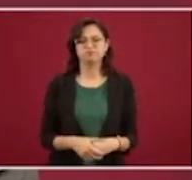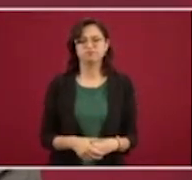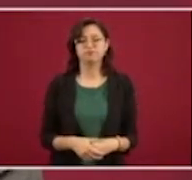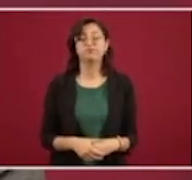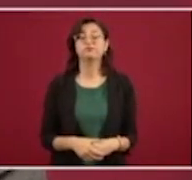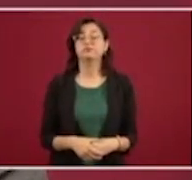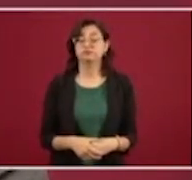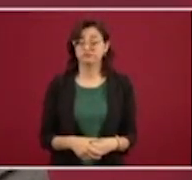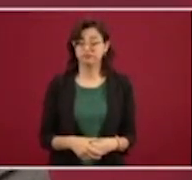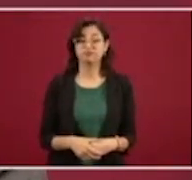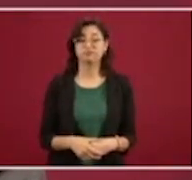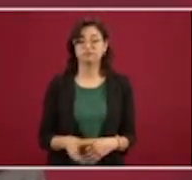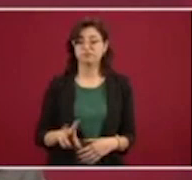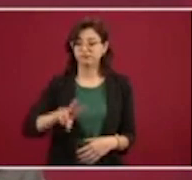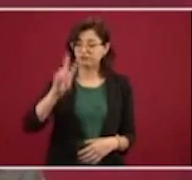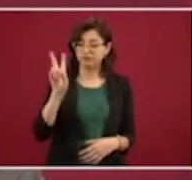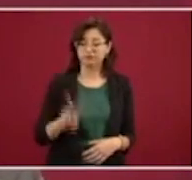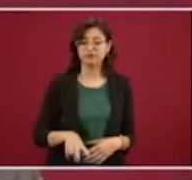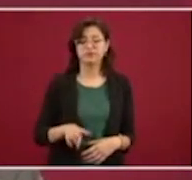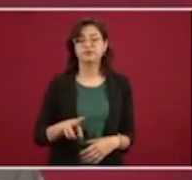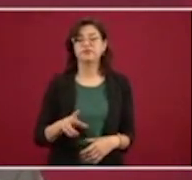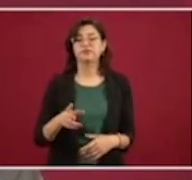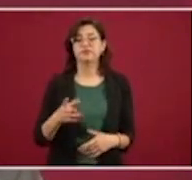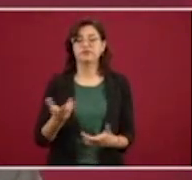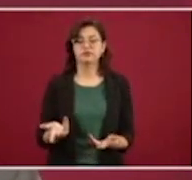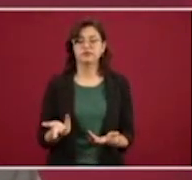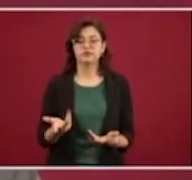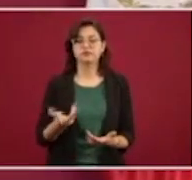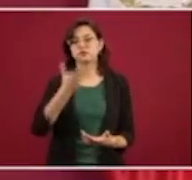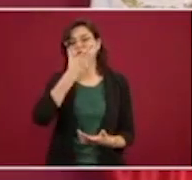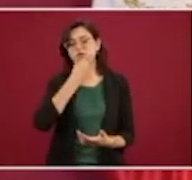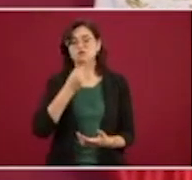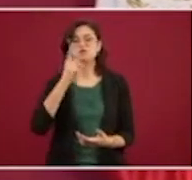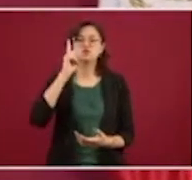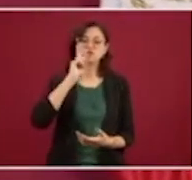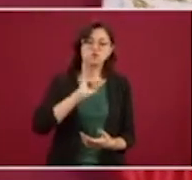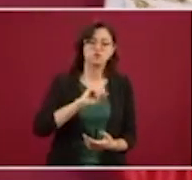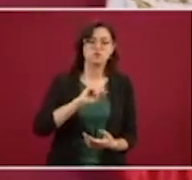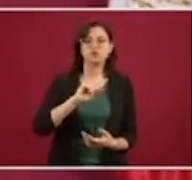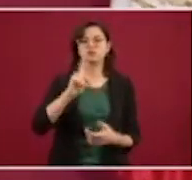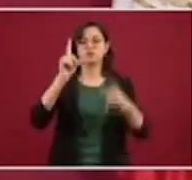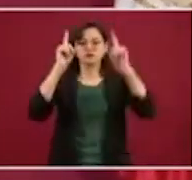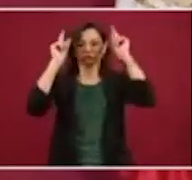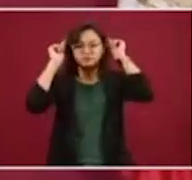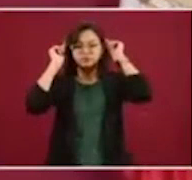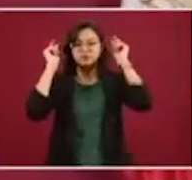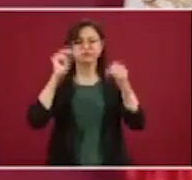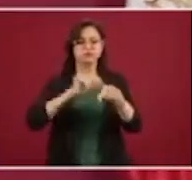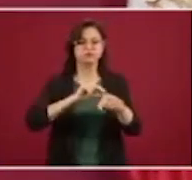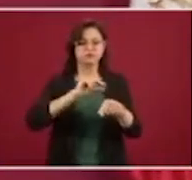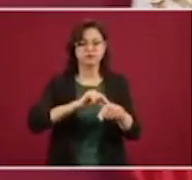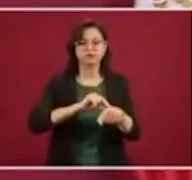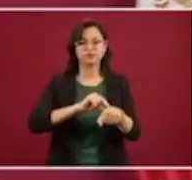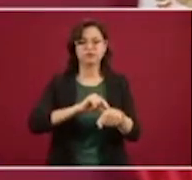y se están inscribiendo mujeres, hombres, enfermeras,